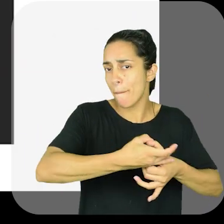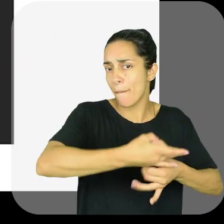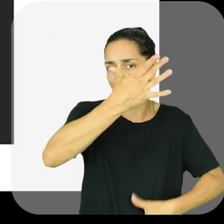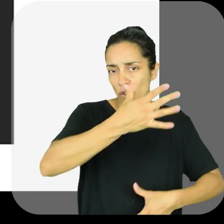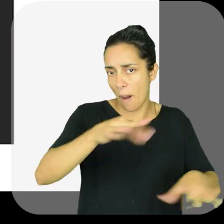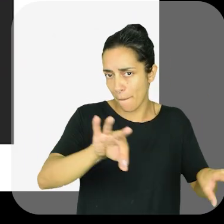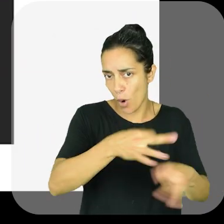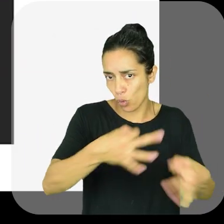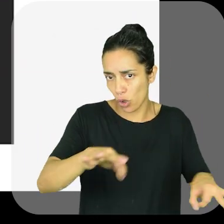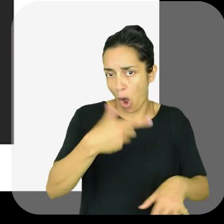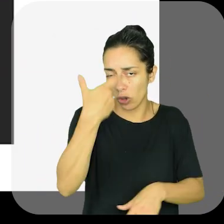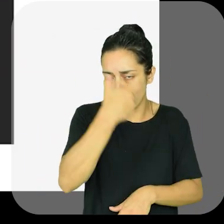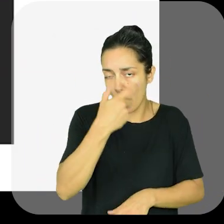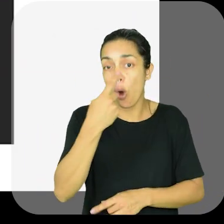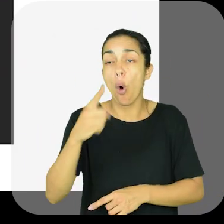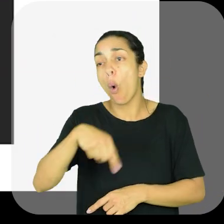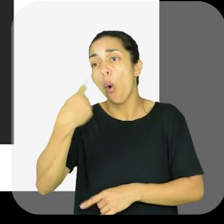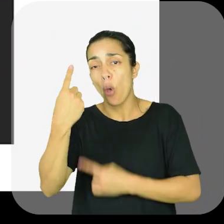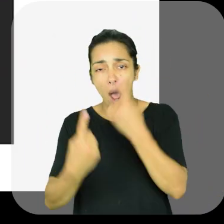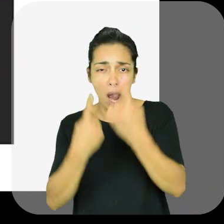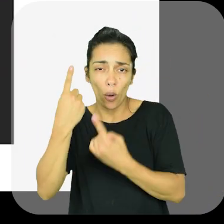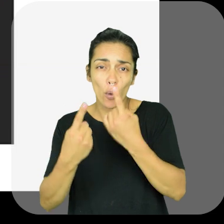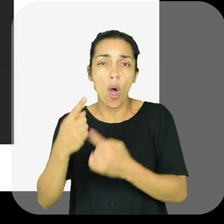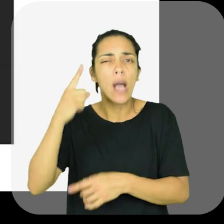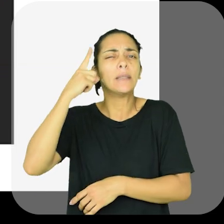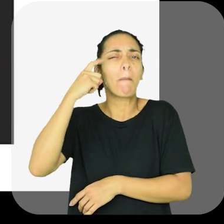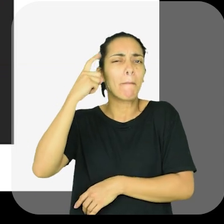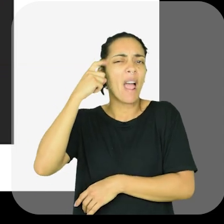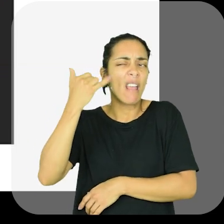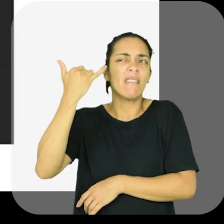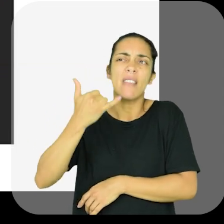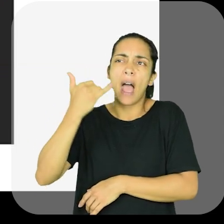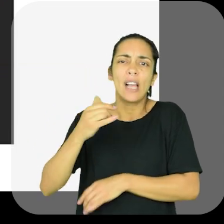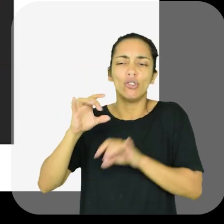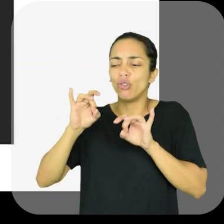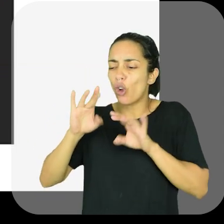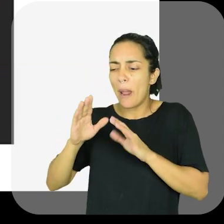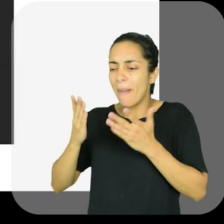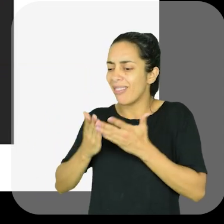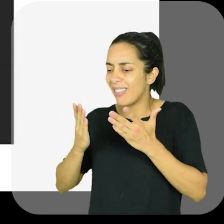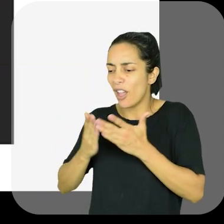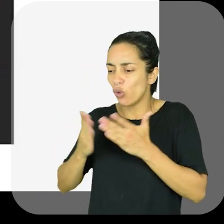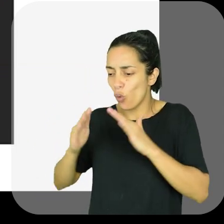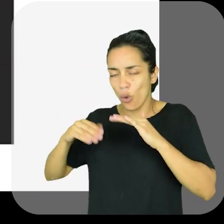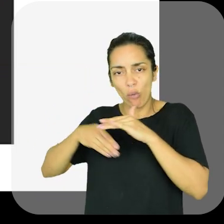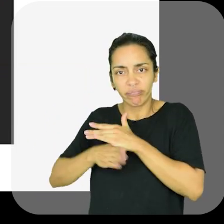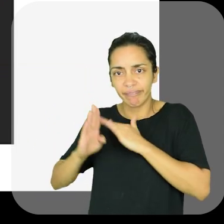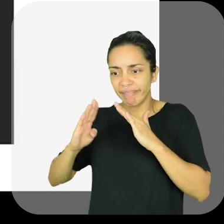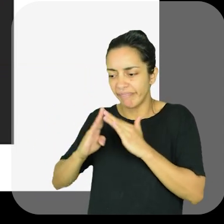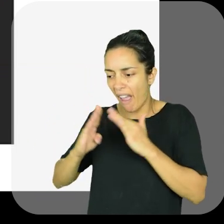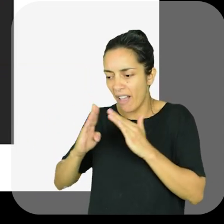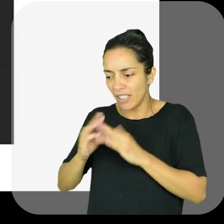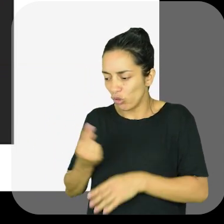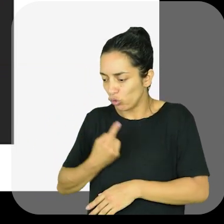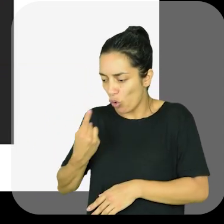música, algunos son empíricos, unos son formados en la academia y otros son músicos de manera